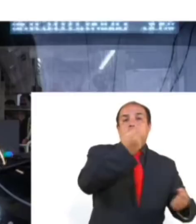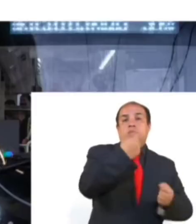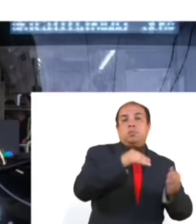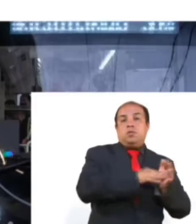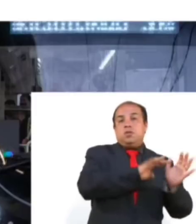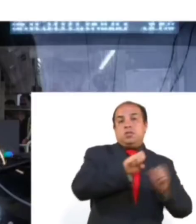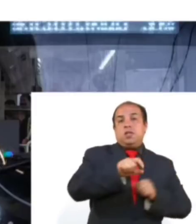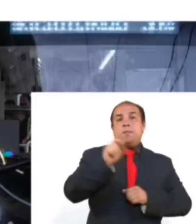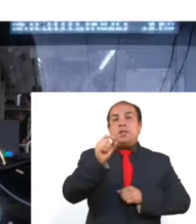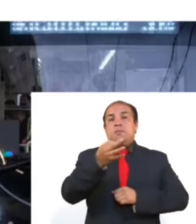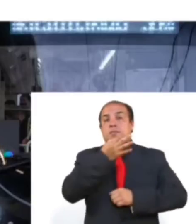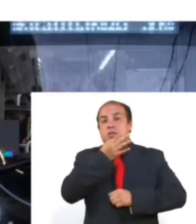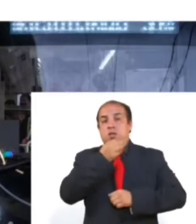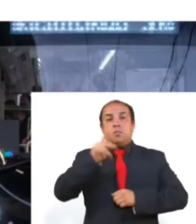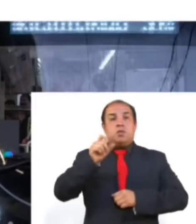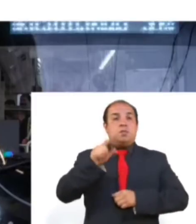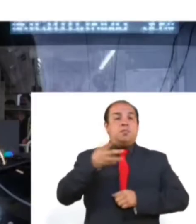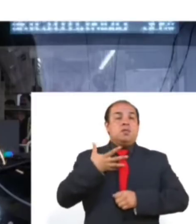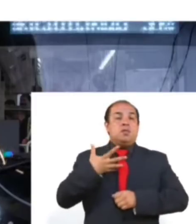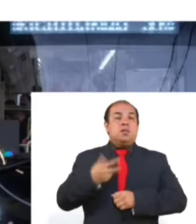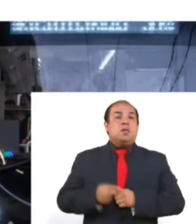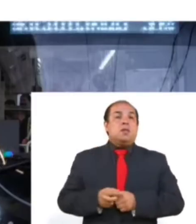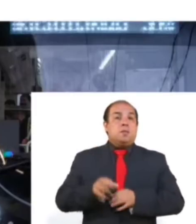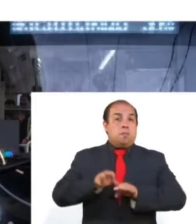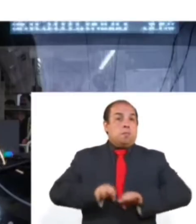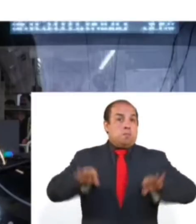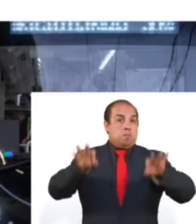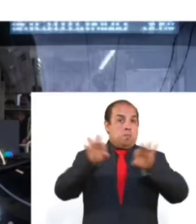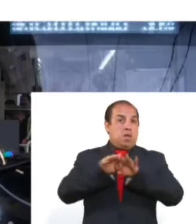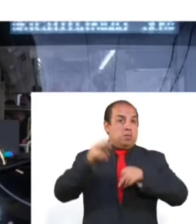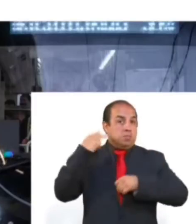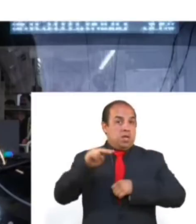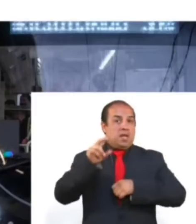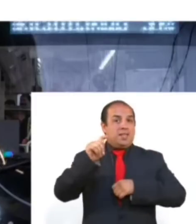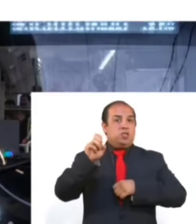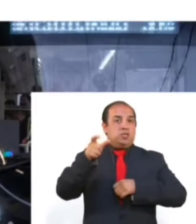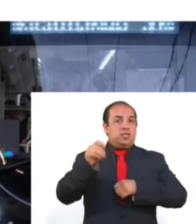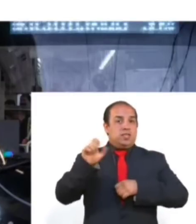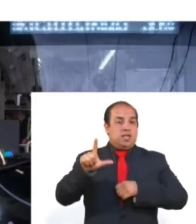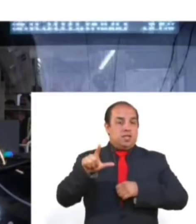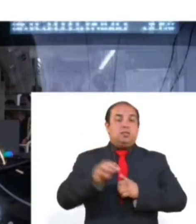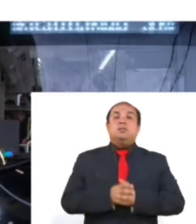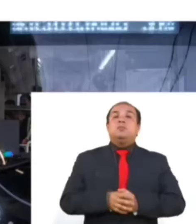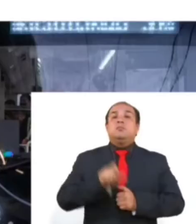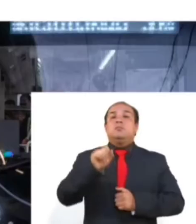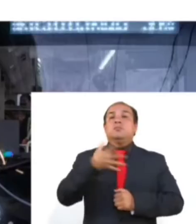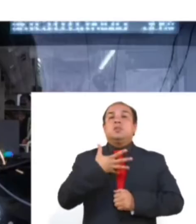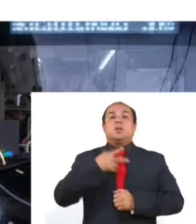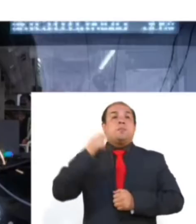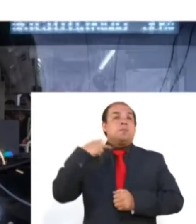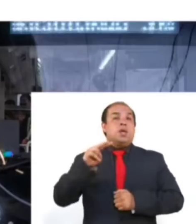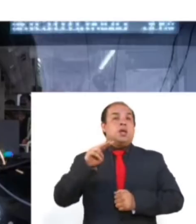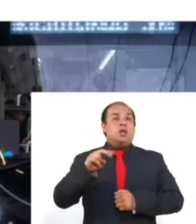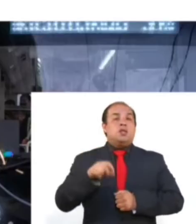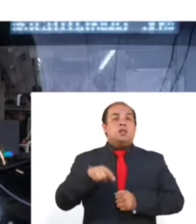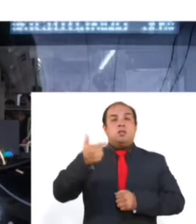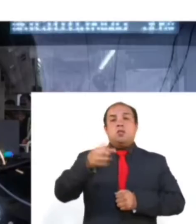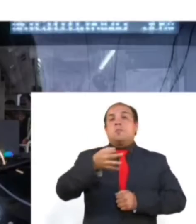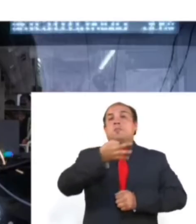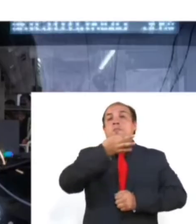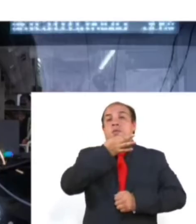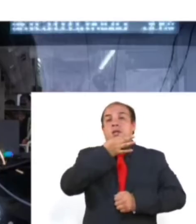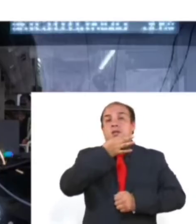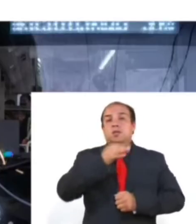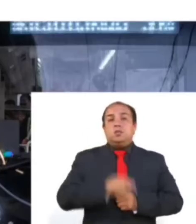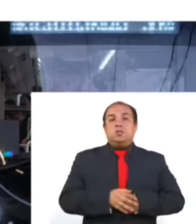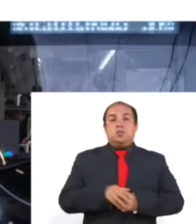afluencia importante en la estación de tecochtitlán más o menos en eje 6 y estamos hablando de un recorrido de poco más de 12 minutos el